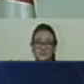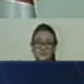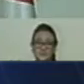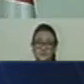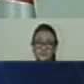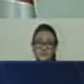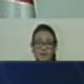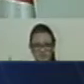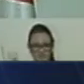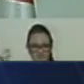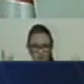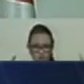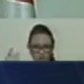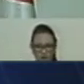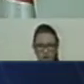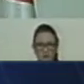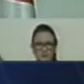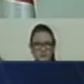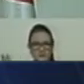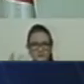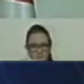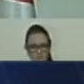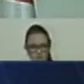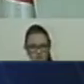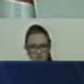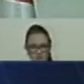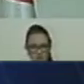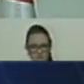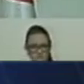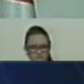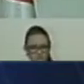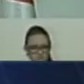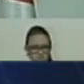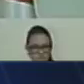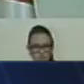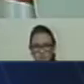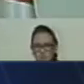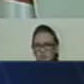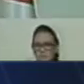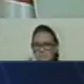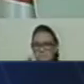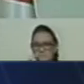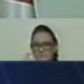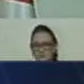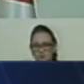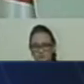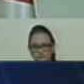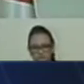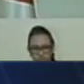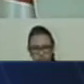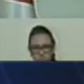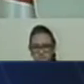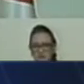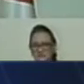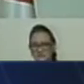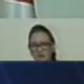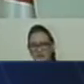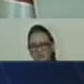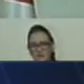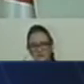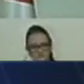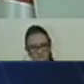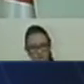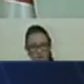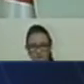Vete a las discotecas, vete a los lugares de encuentro que hay, diversos, a las 6 de la tarde para que tú veas